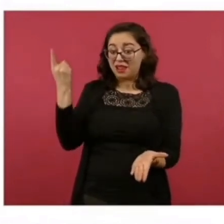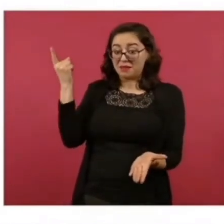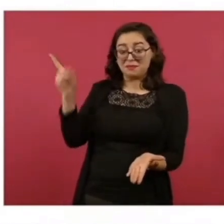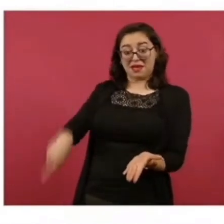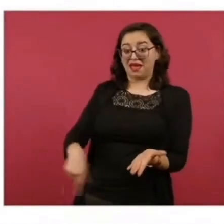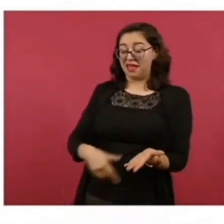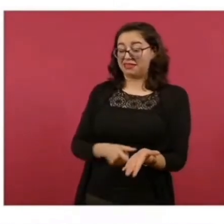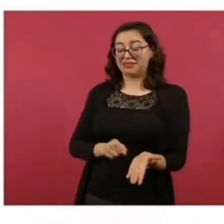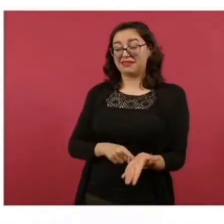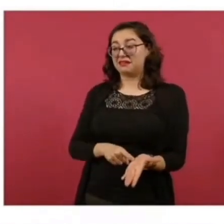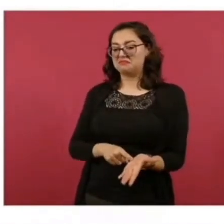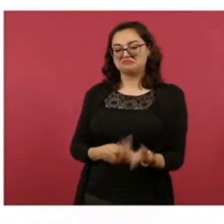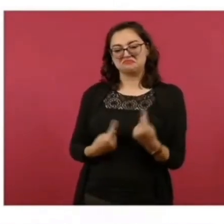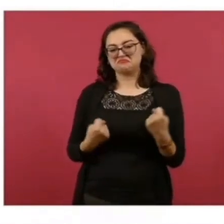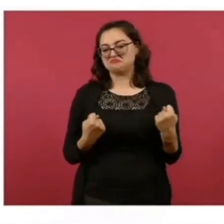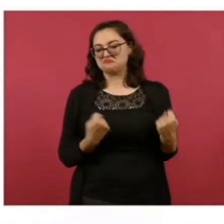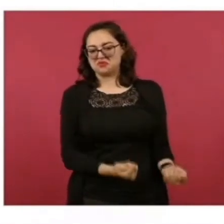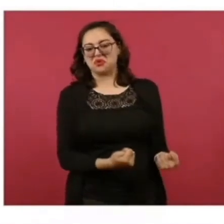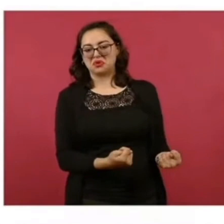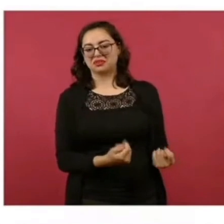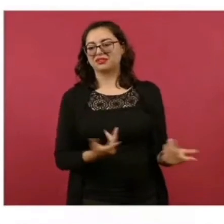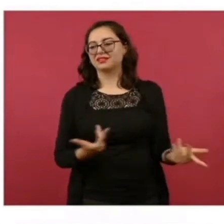a llamar a votar.